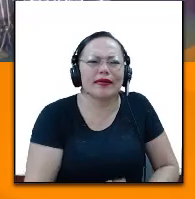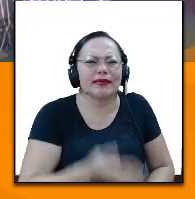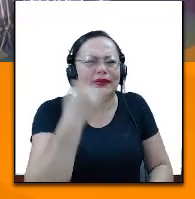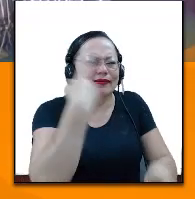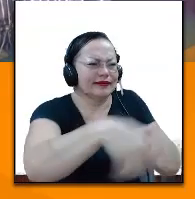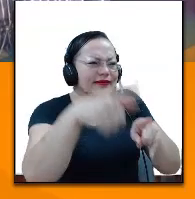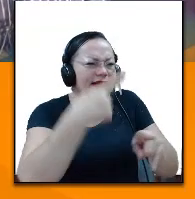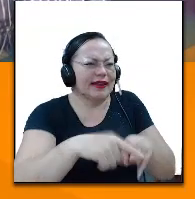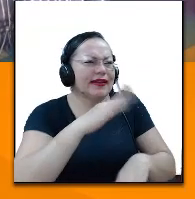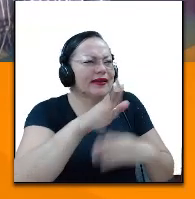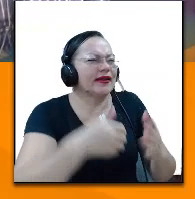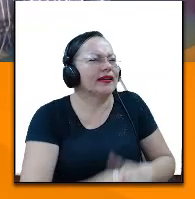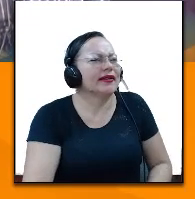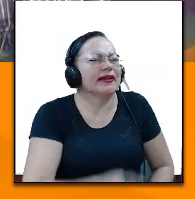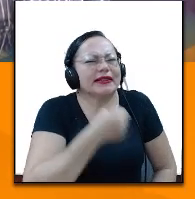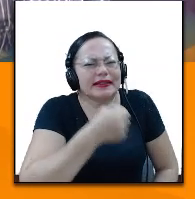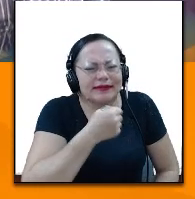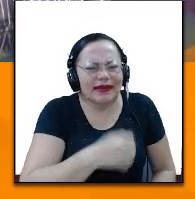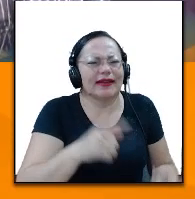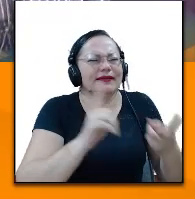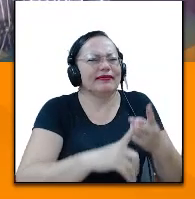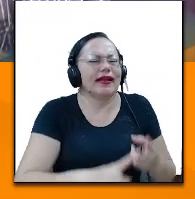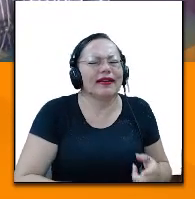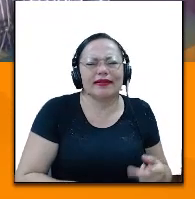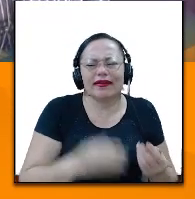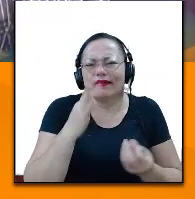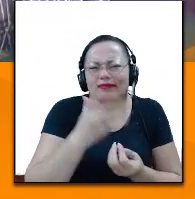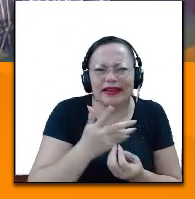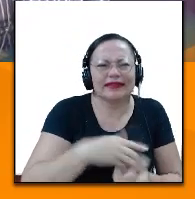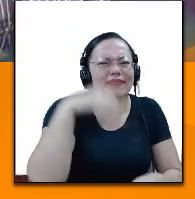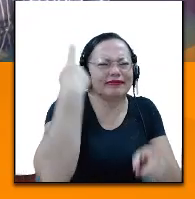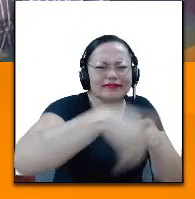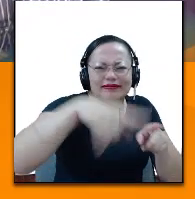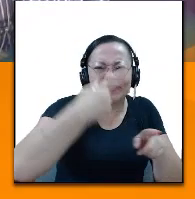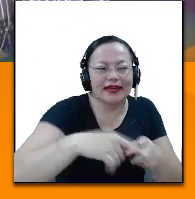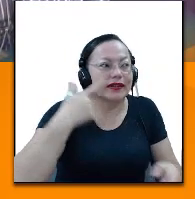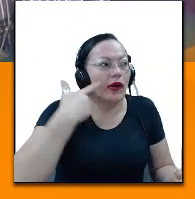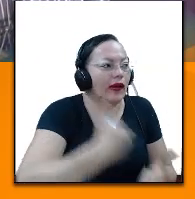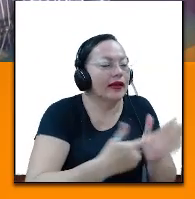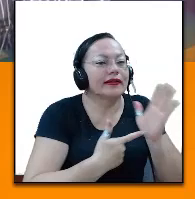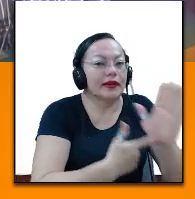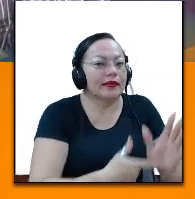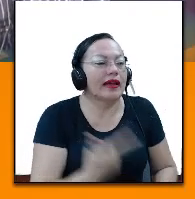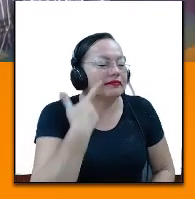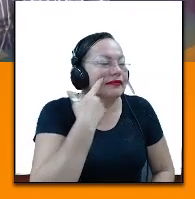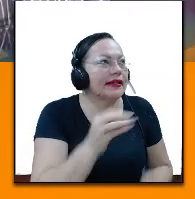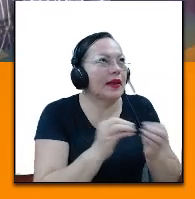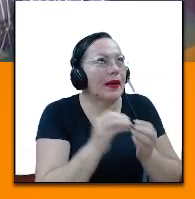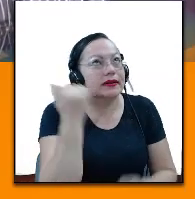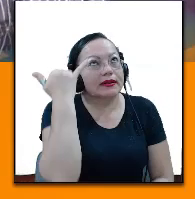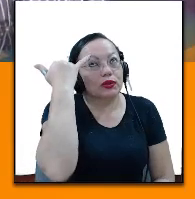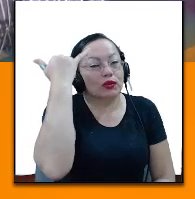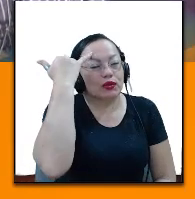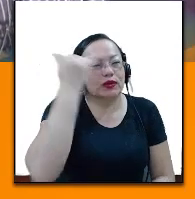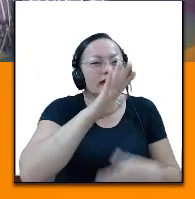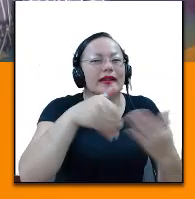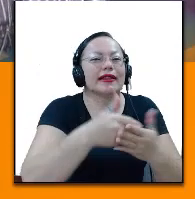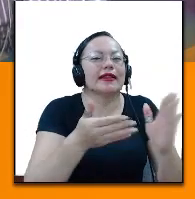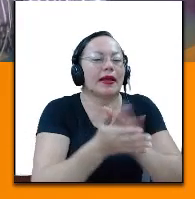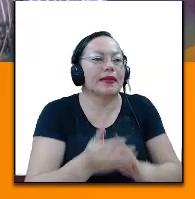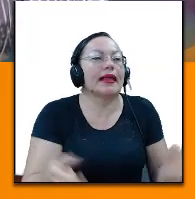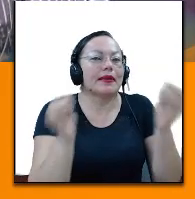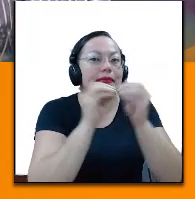en todo, en lo noticioso, en lo artístico, pero chévere, porque estamos generando ideas hasta para los